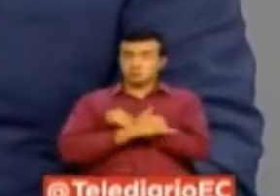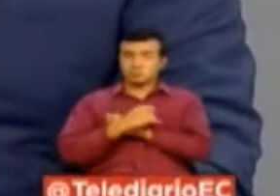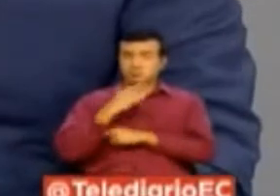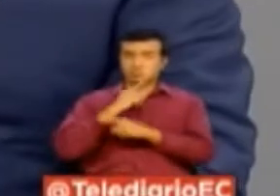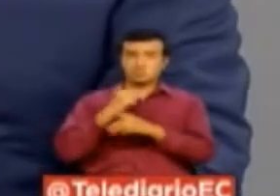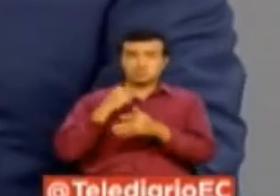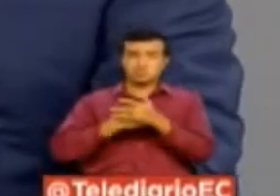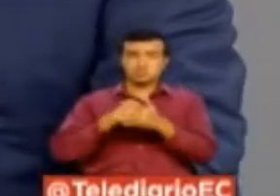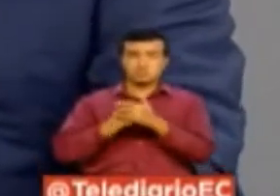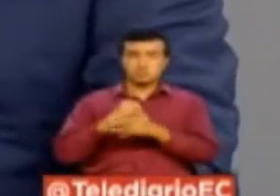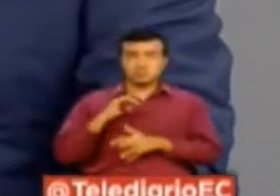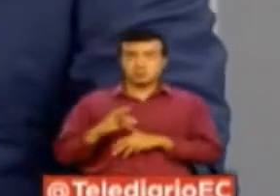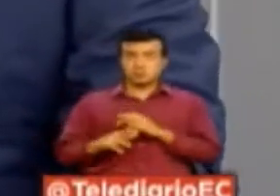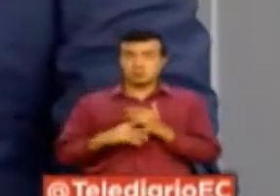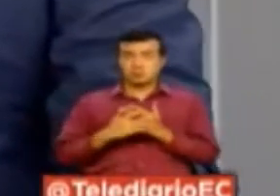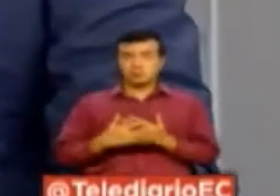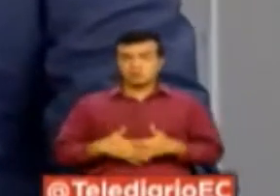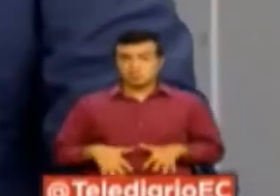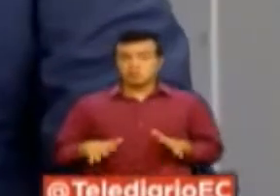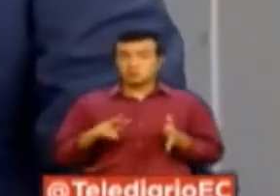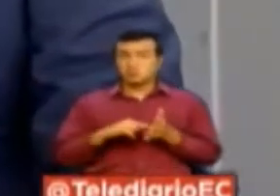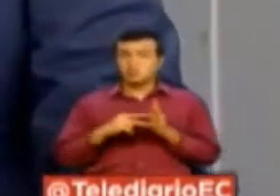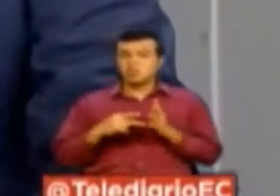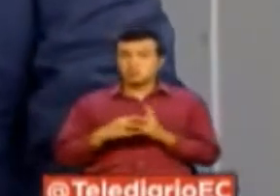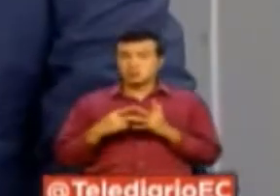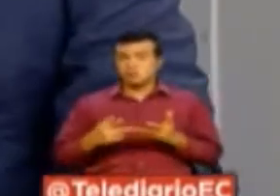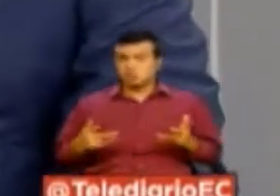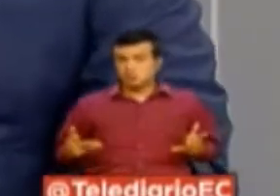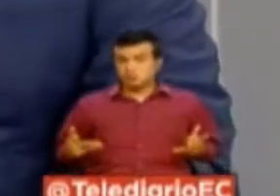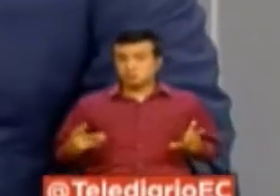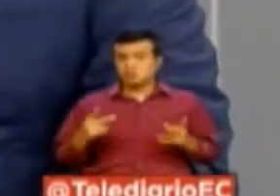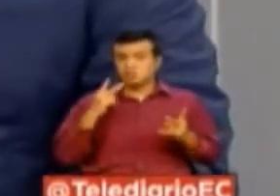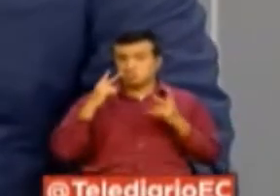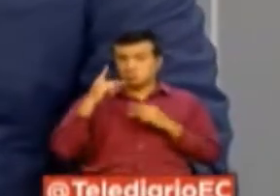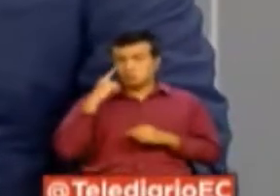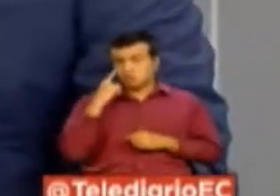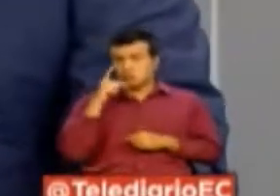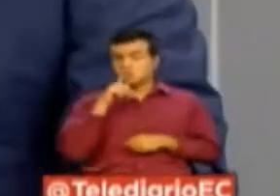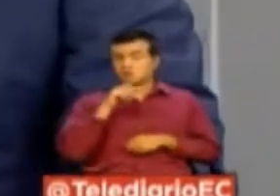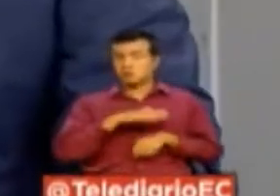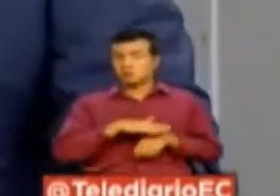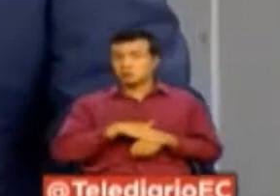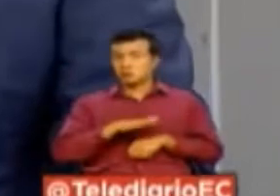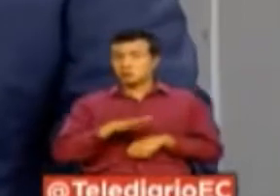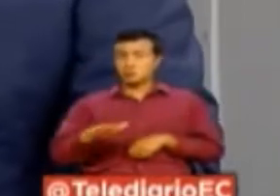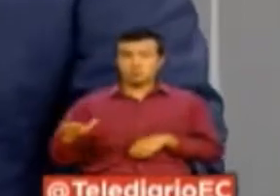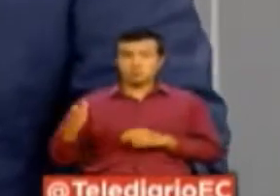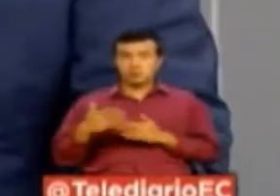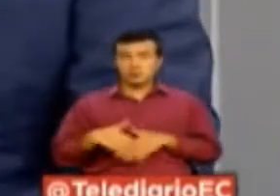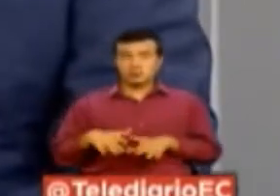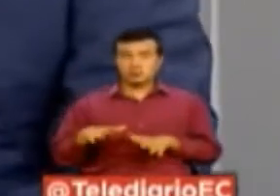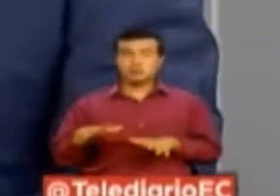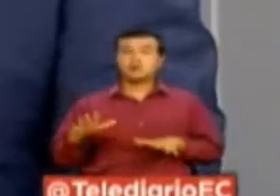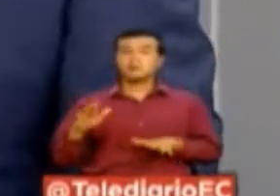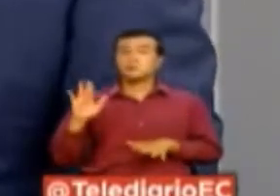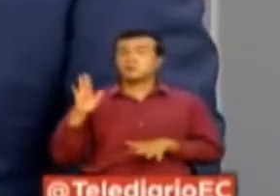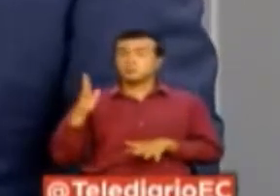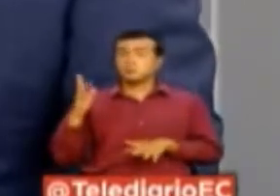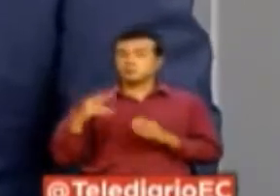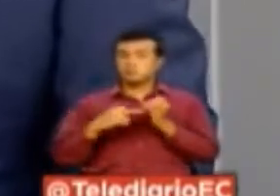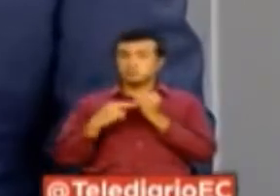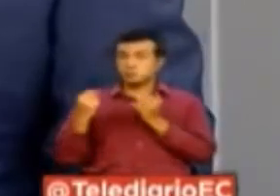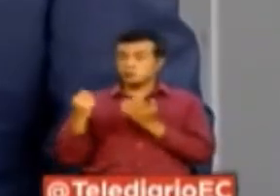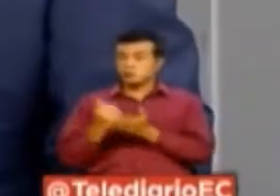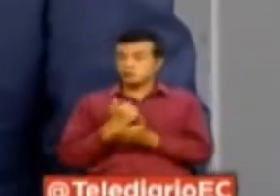que luchar contra la corrupción y esto es esto significa identificar a los responsables y sobre todo recuperar los